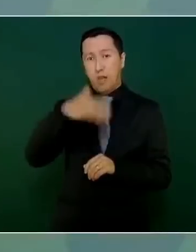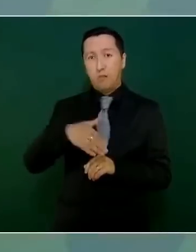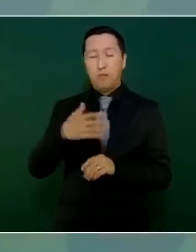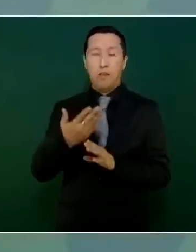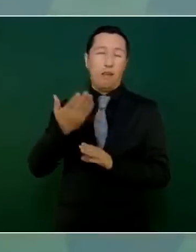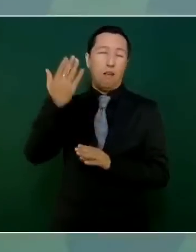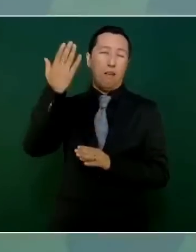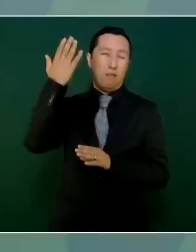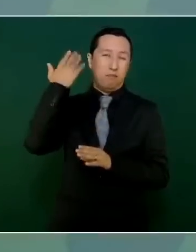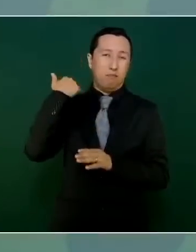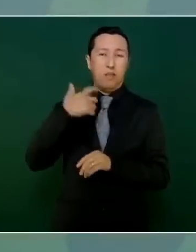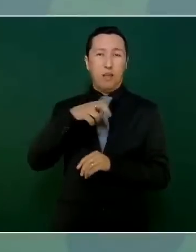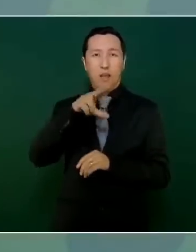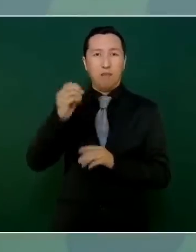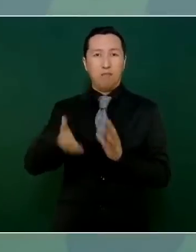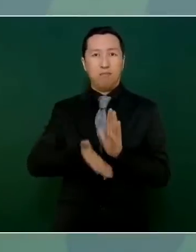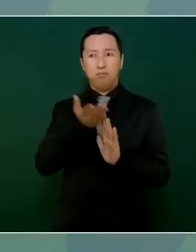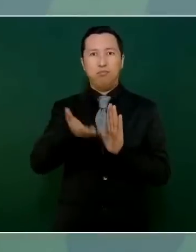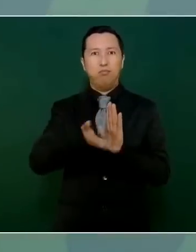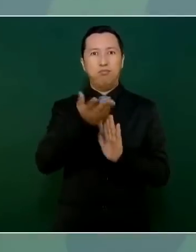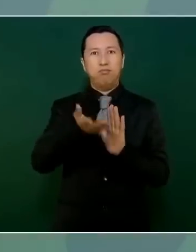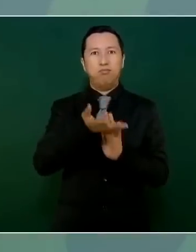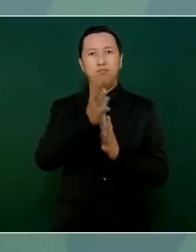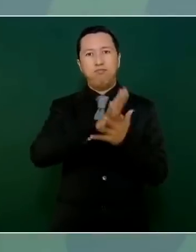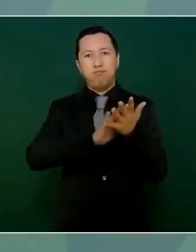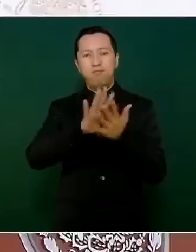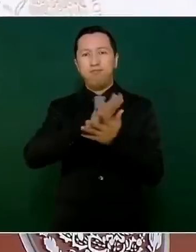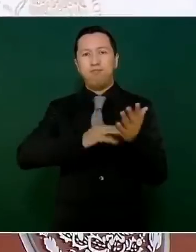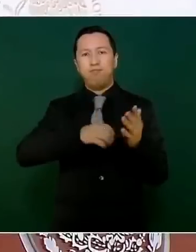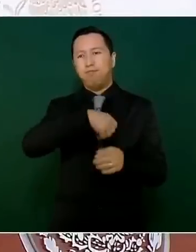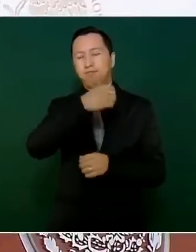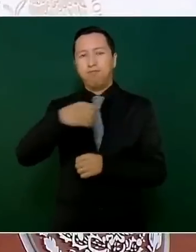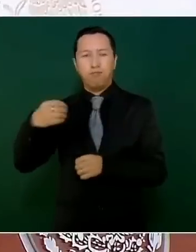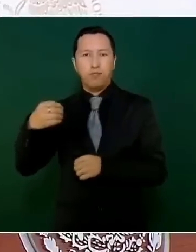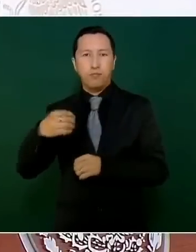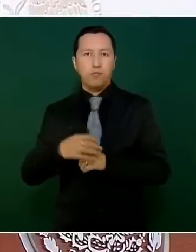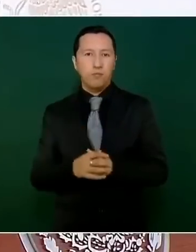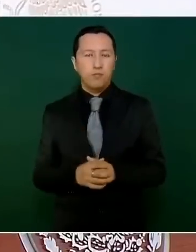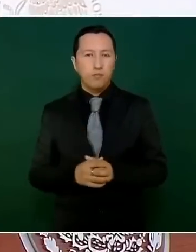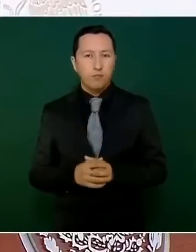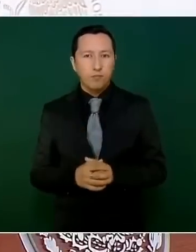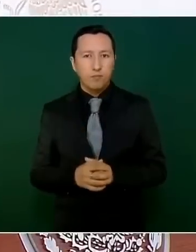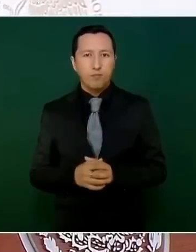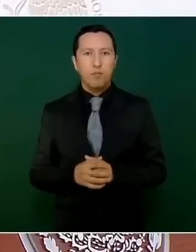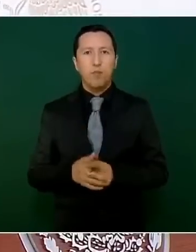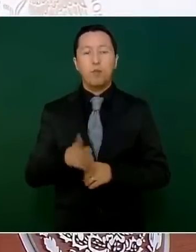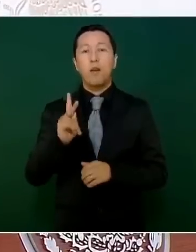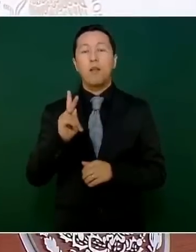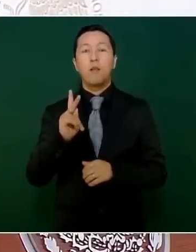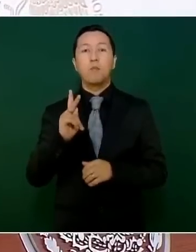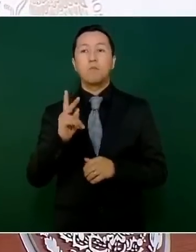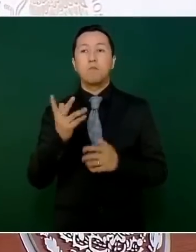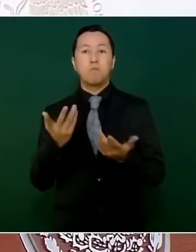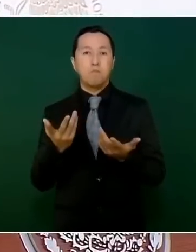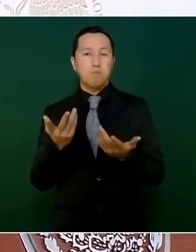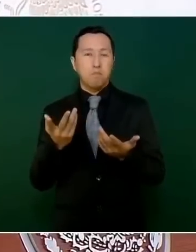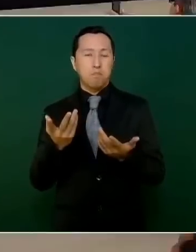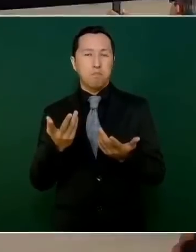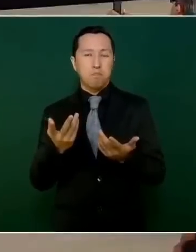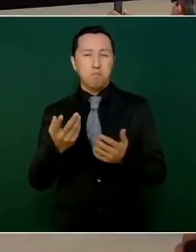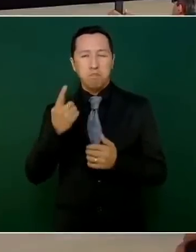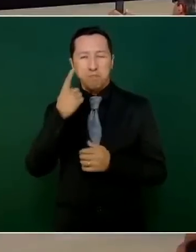43. Bueno, todo Quintana Roo, todo este paraíso, bueno, si nos vamos más